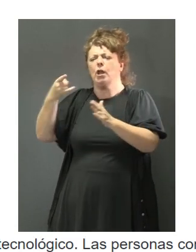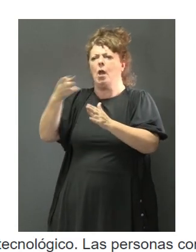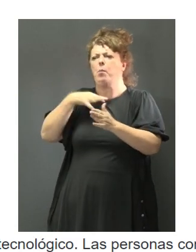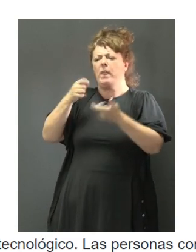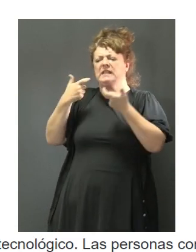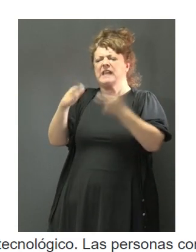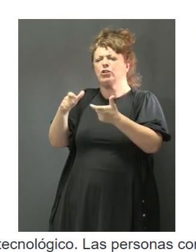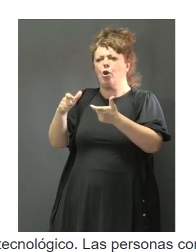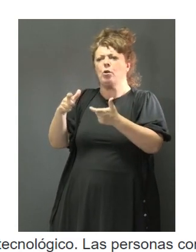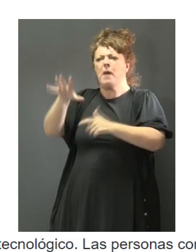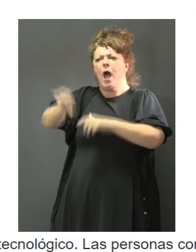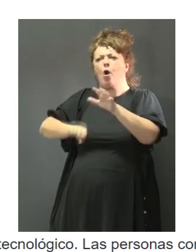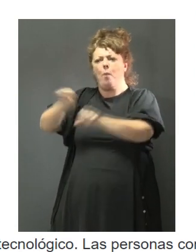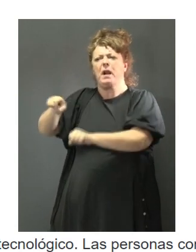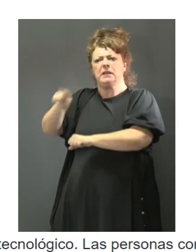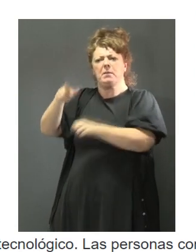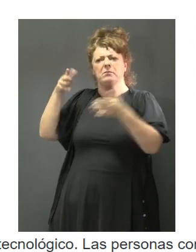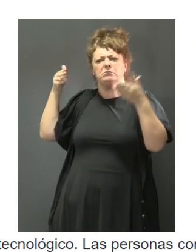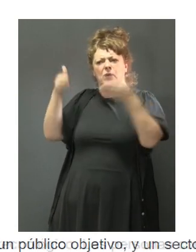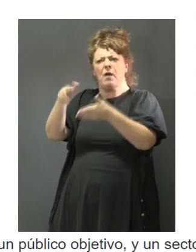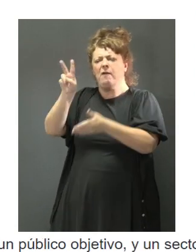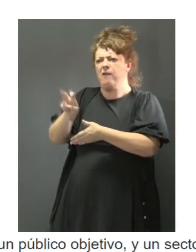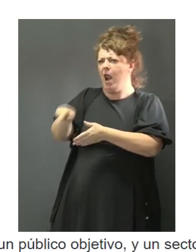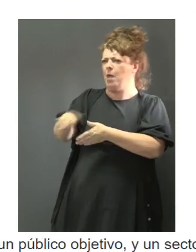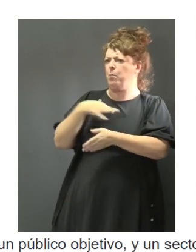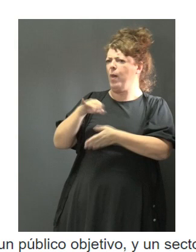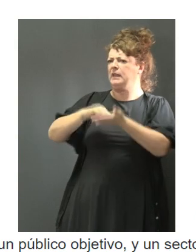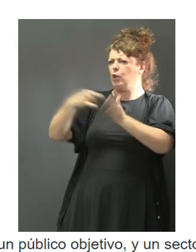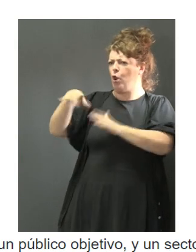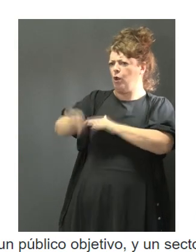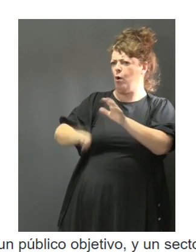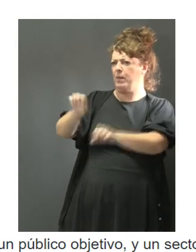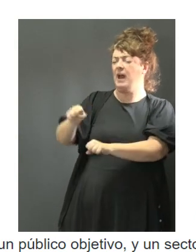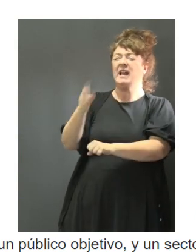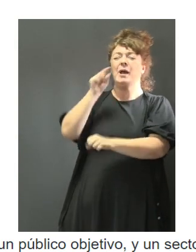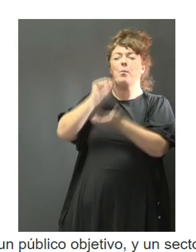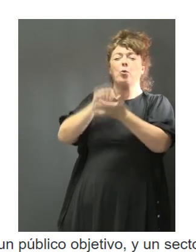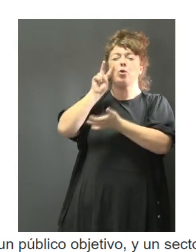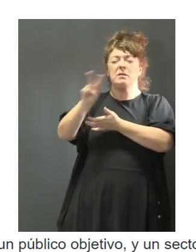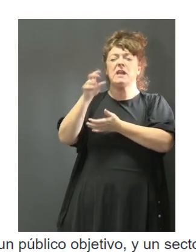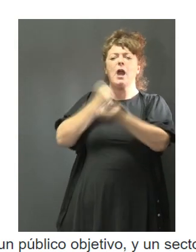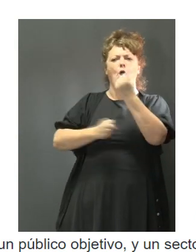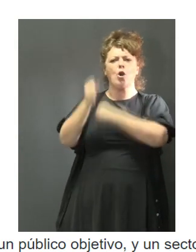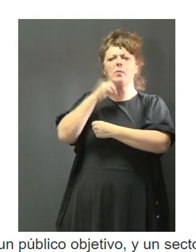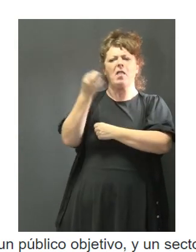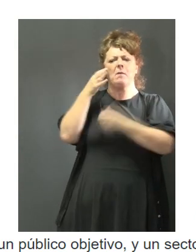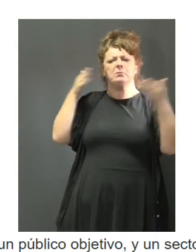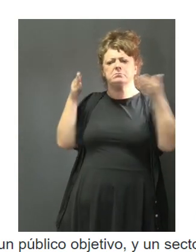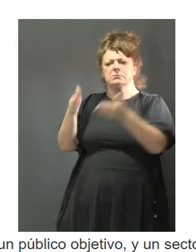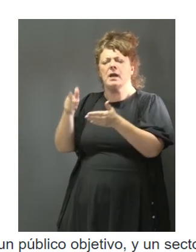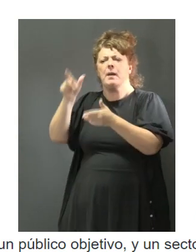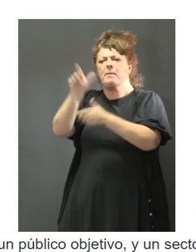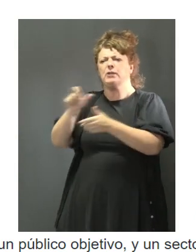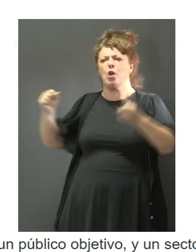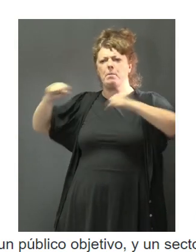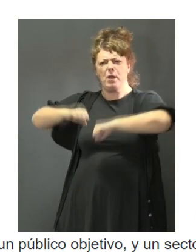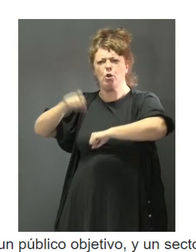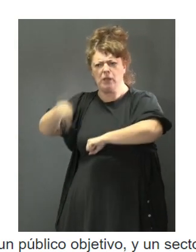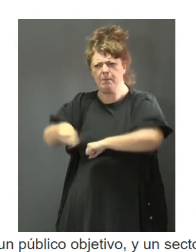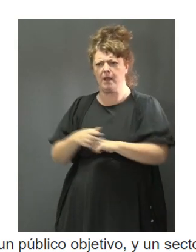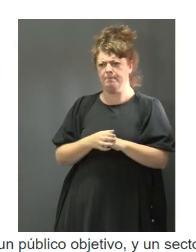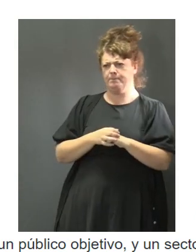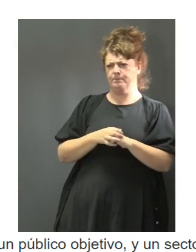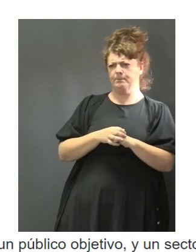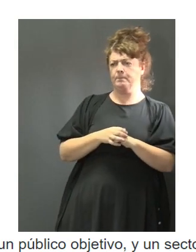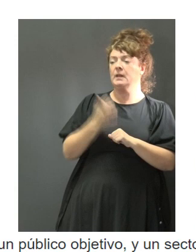mercado mayor. Y por lo tanto, ya solo desde el punto de vista económico hay que prestar atención y hay que poner el foco, y desde